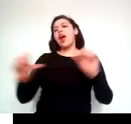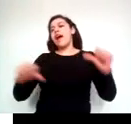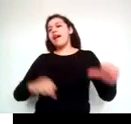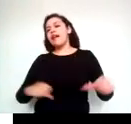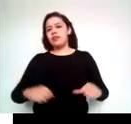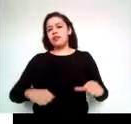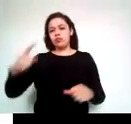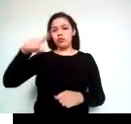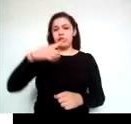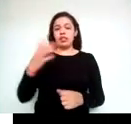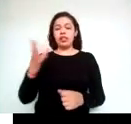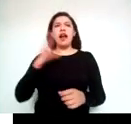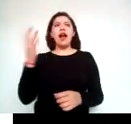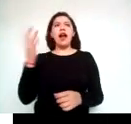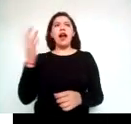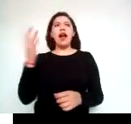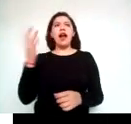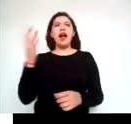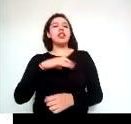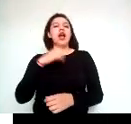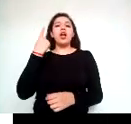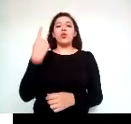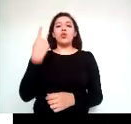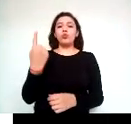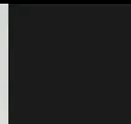si tienen, por favor, un dispositivo